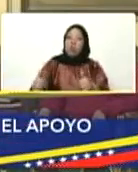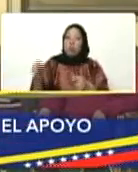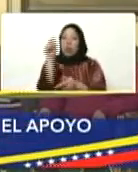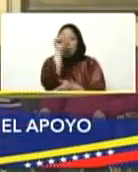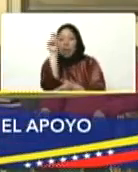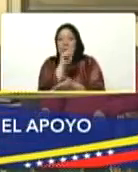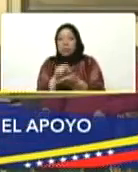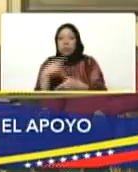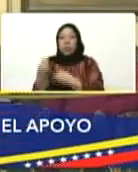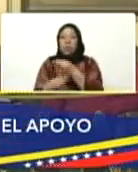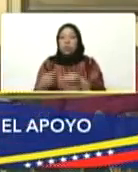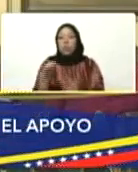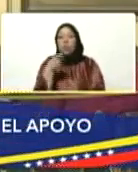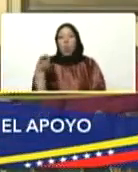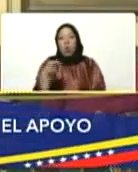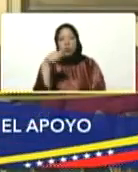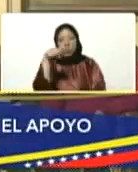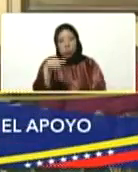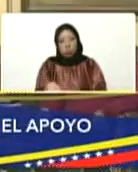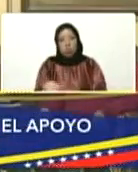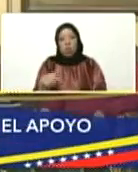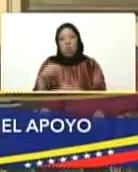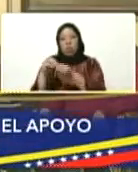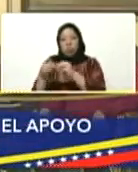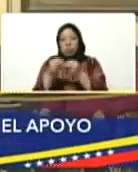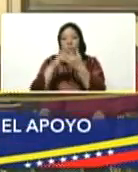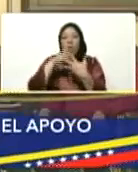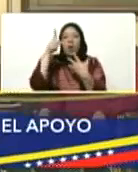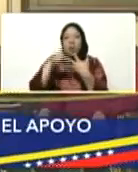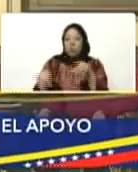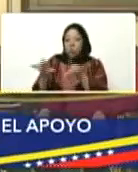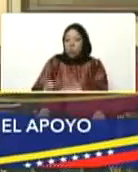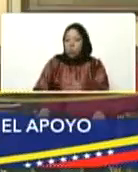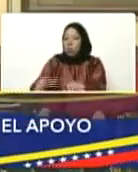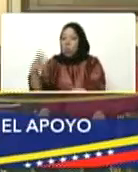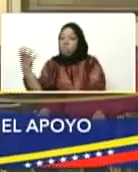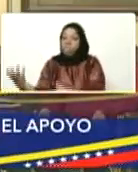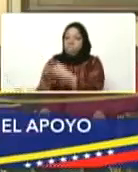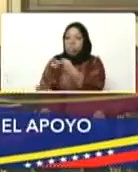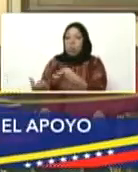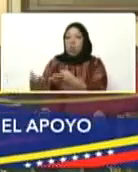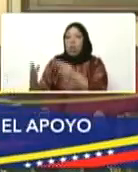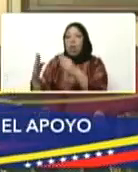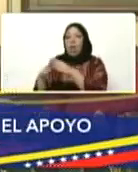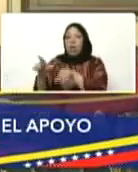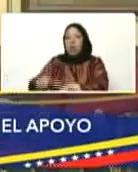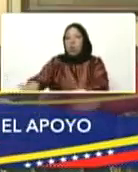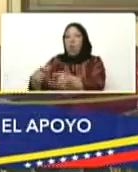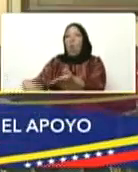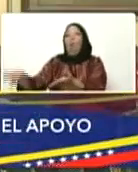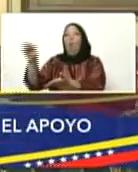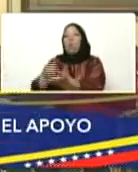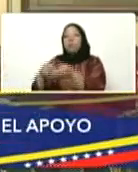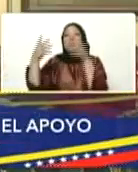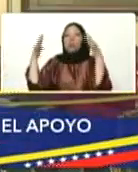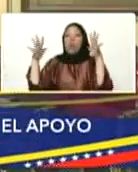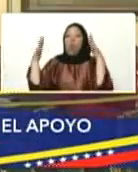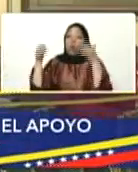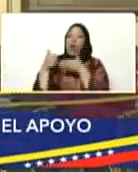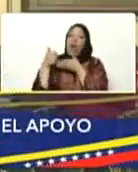diseño de la reconstrucción del patio de supertanqueros allí en Matanzas nuevamente. Ese va a